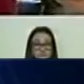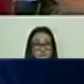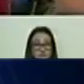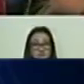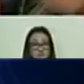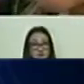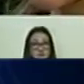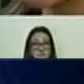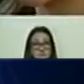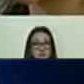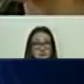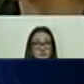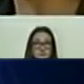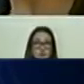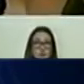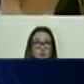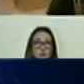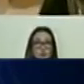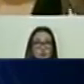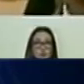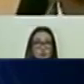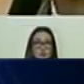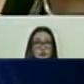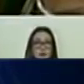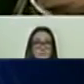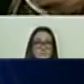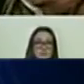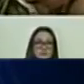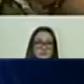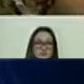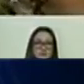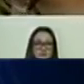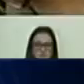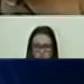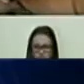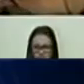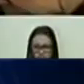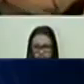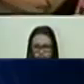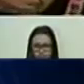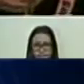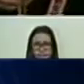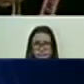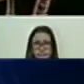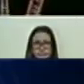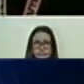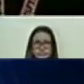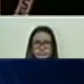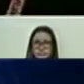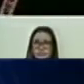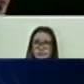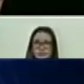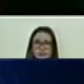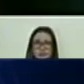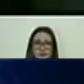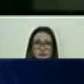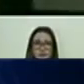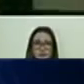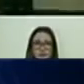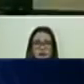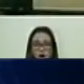vino, como me dijo ella, presidente, vine arruinada, ¿oyó? Me dijo, ya sé lo que es la